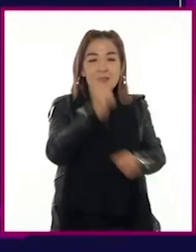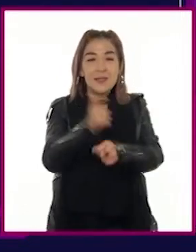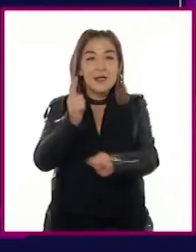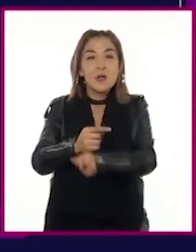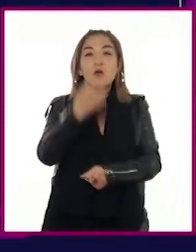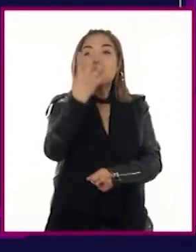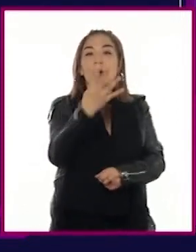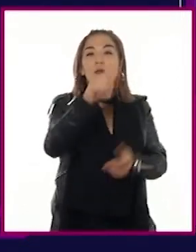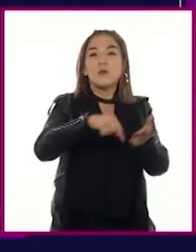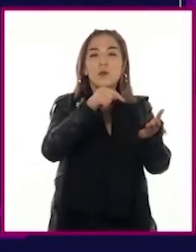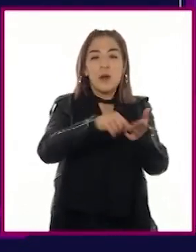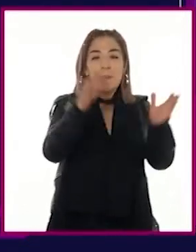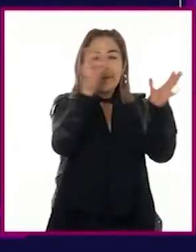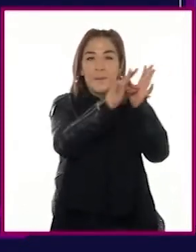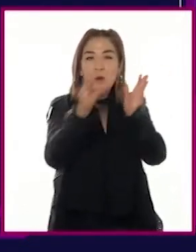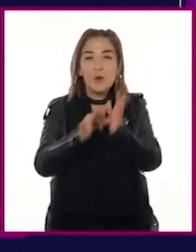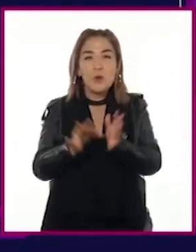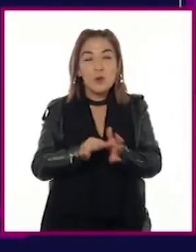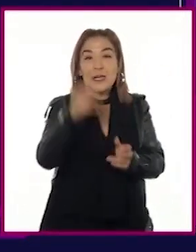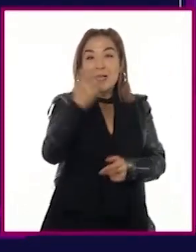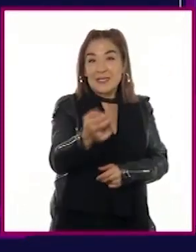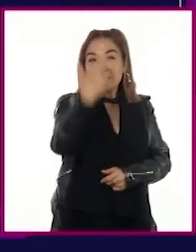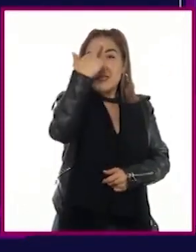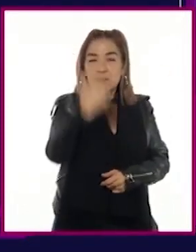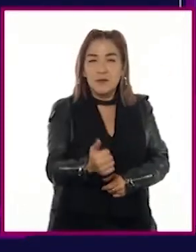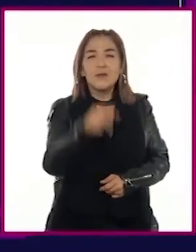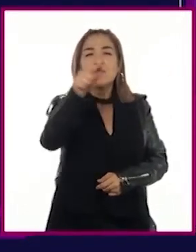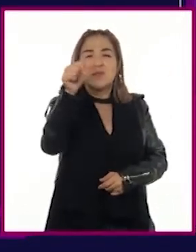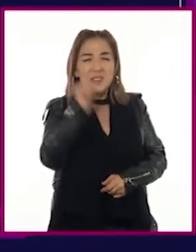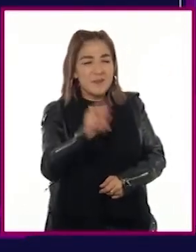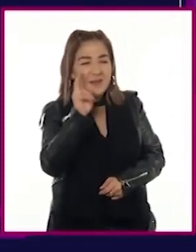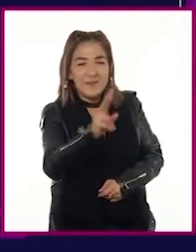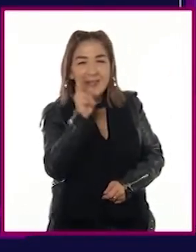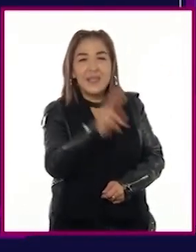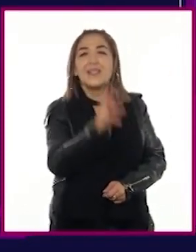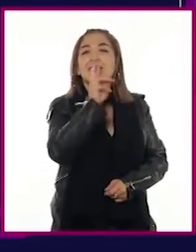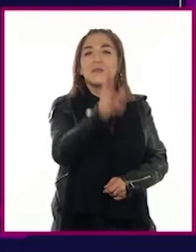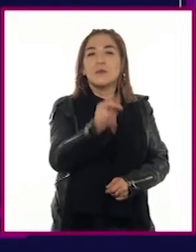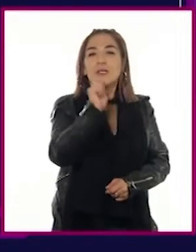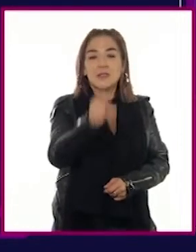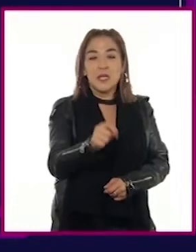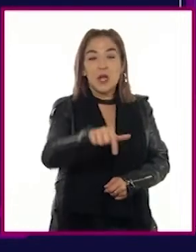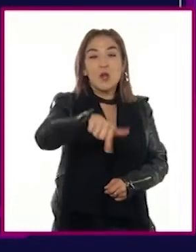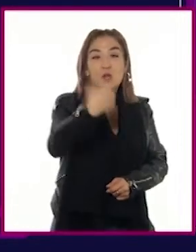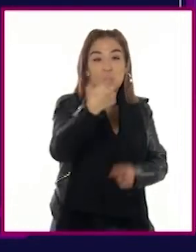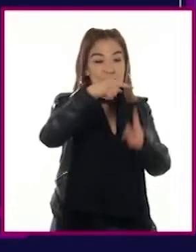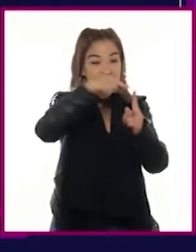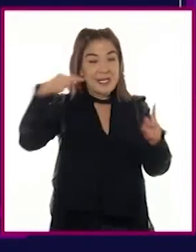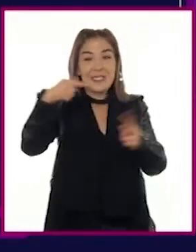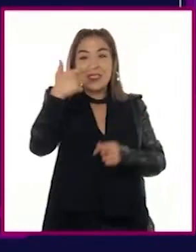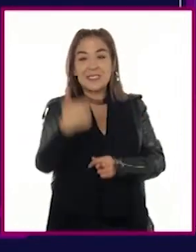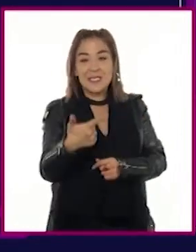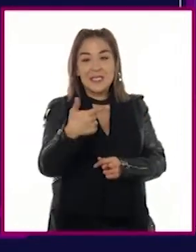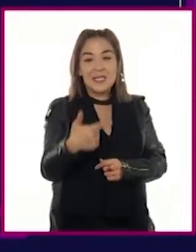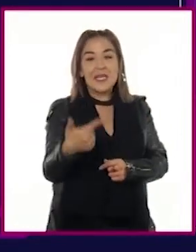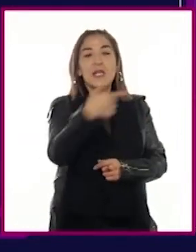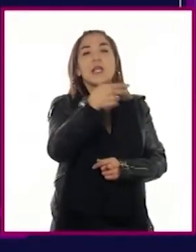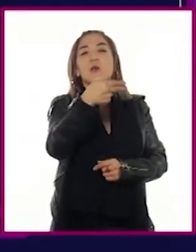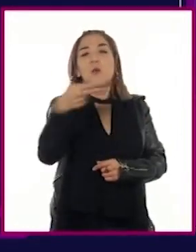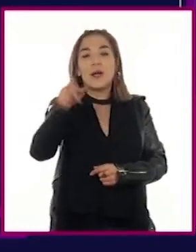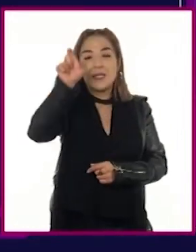4 lugares. Por esta razón, es común encontrar como respuesta 12 entre 7 es igual a x entre